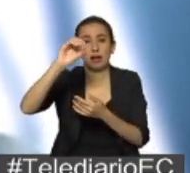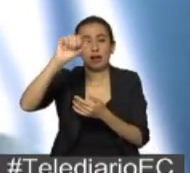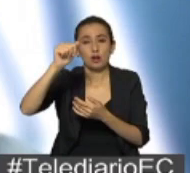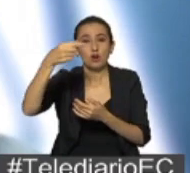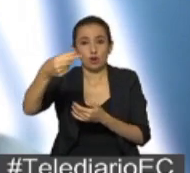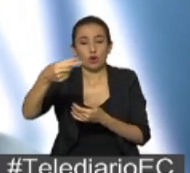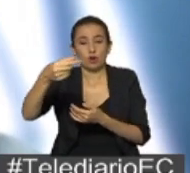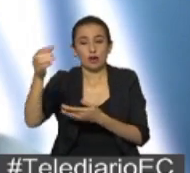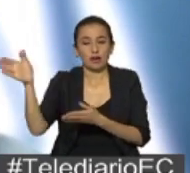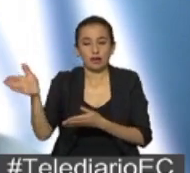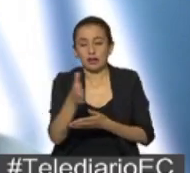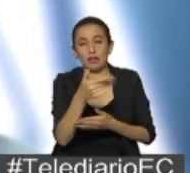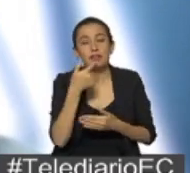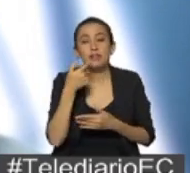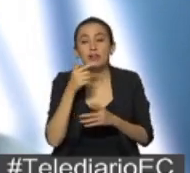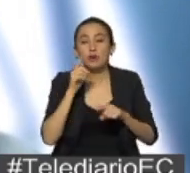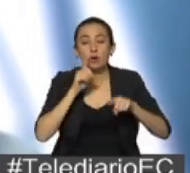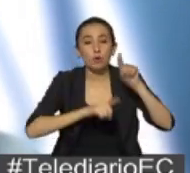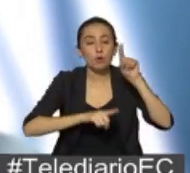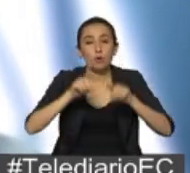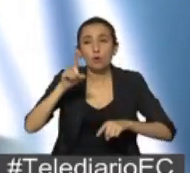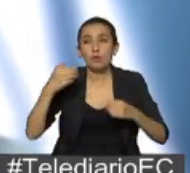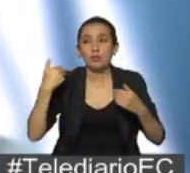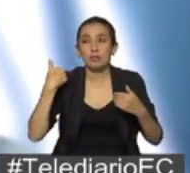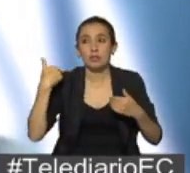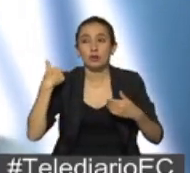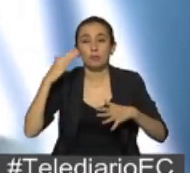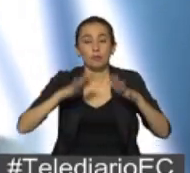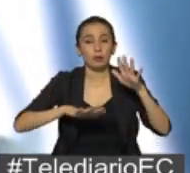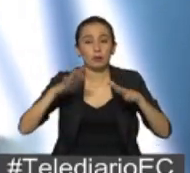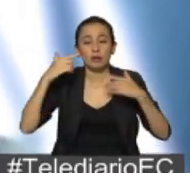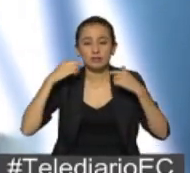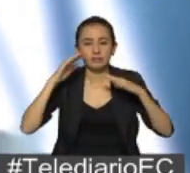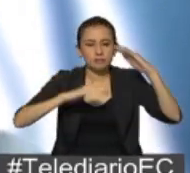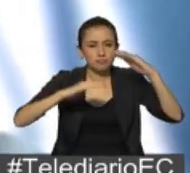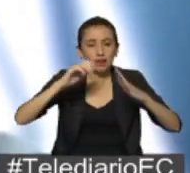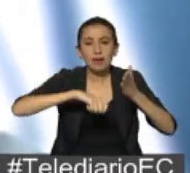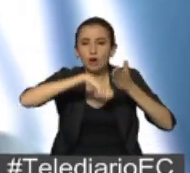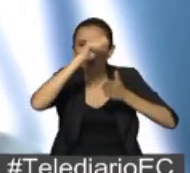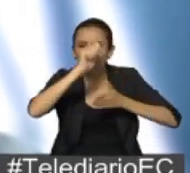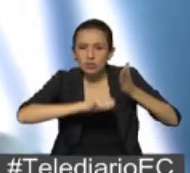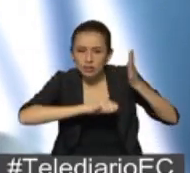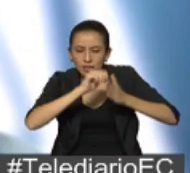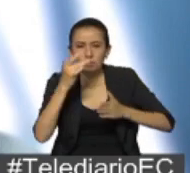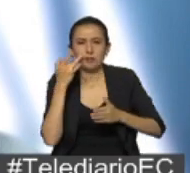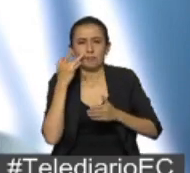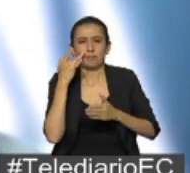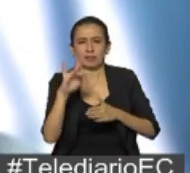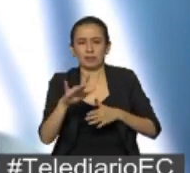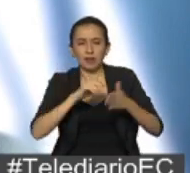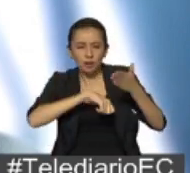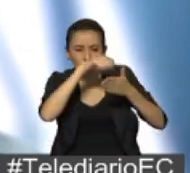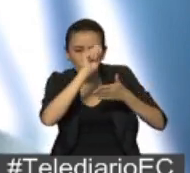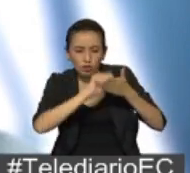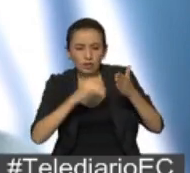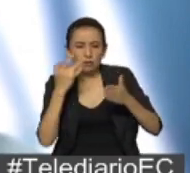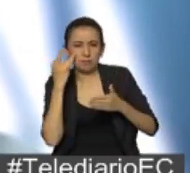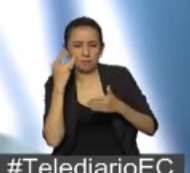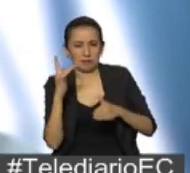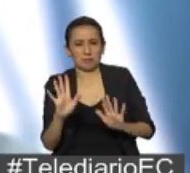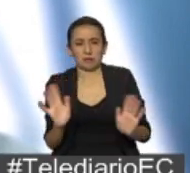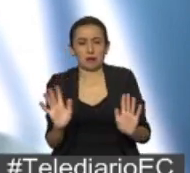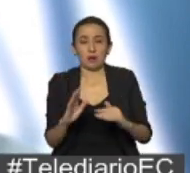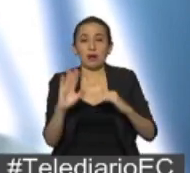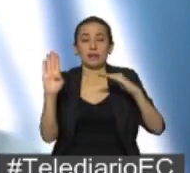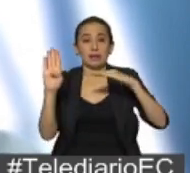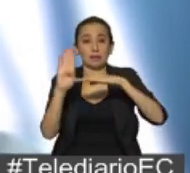CERCOP advirtió que hubo cierto tipo de irregularidad y en ese sentido el Banco de Desarrollo tuvo que hacer